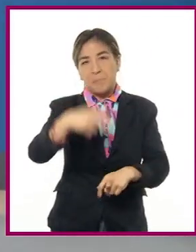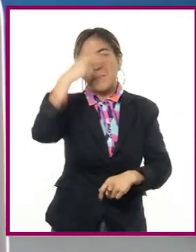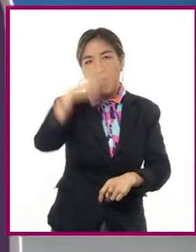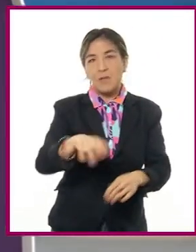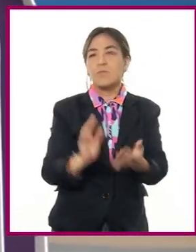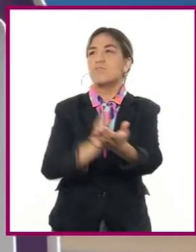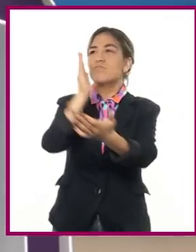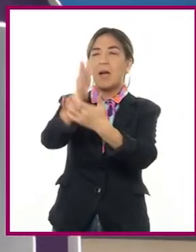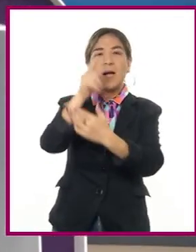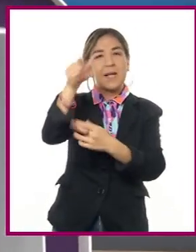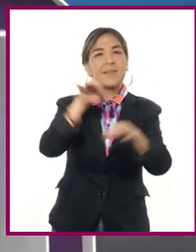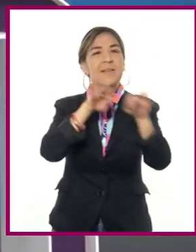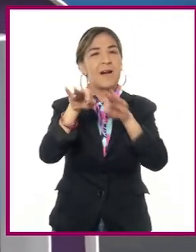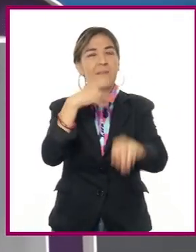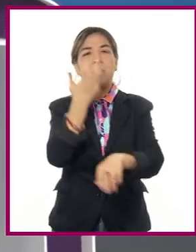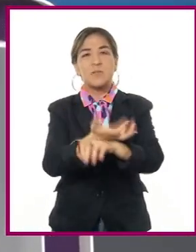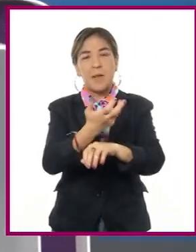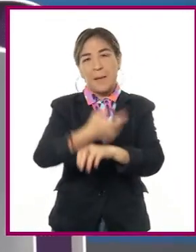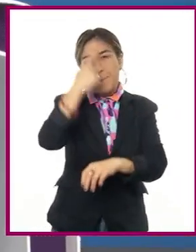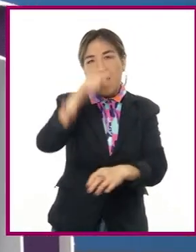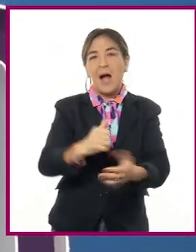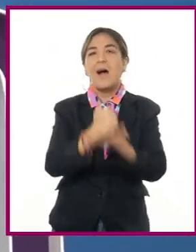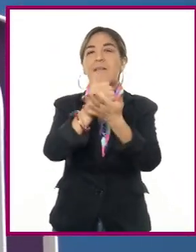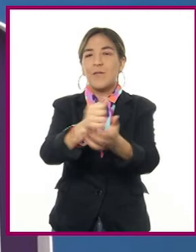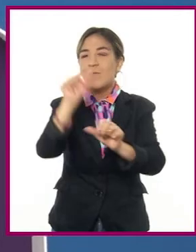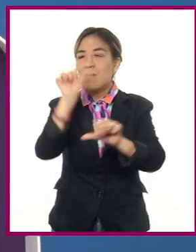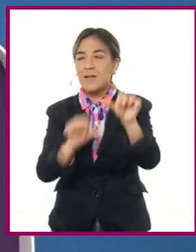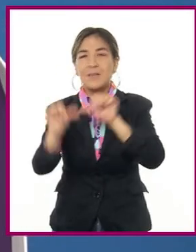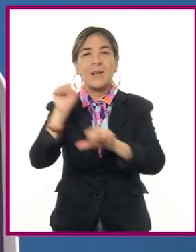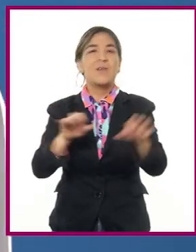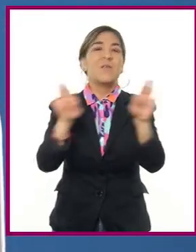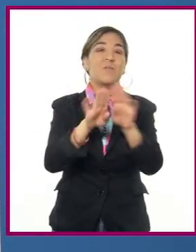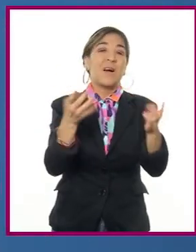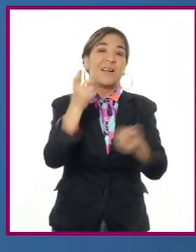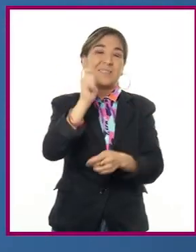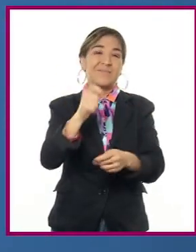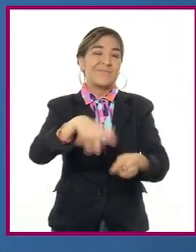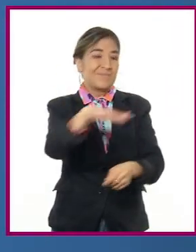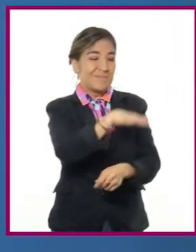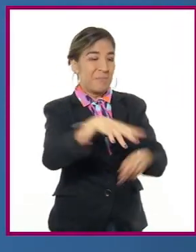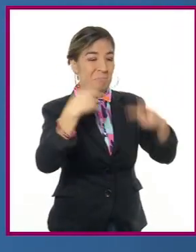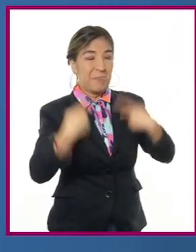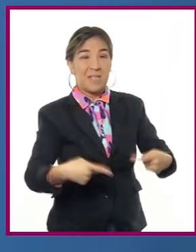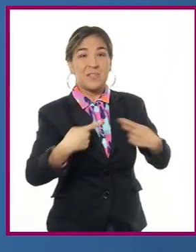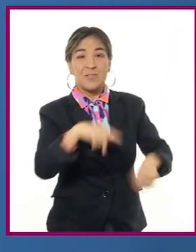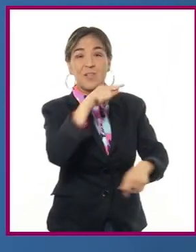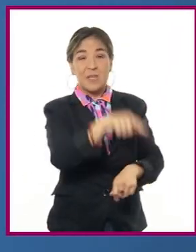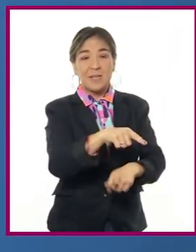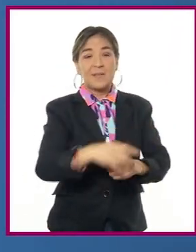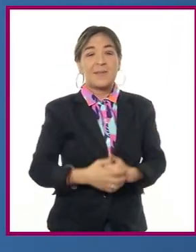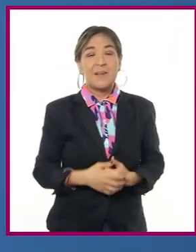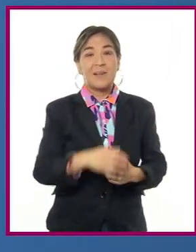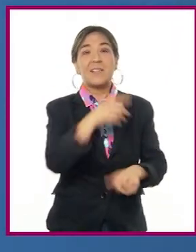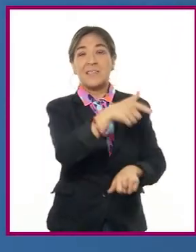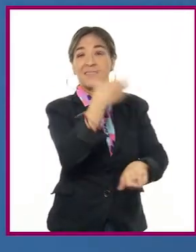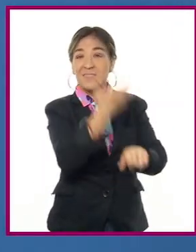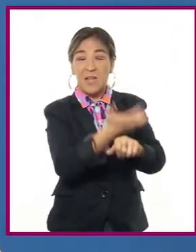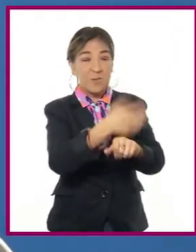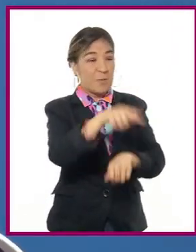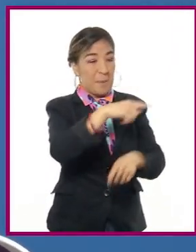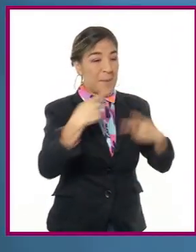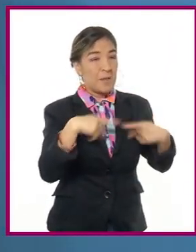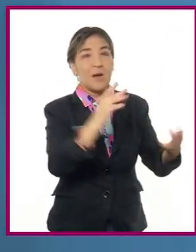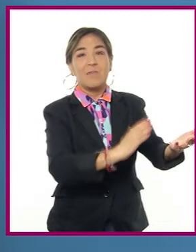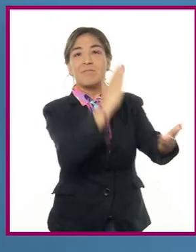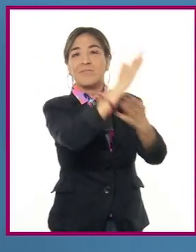estadounidense para suplir la falta de mano de obra, debido a que una parte considerable de los ciudadanos se habían ido a la guerra como